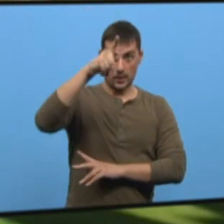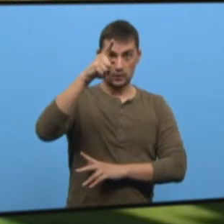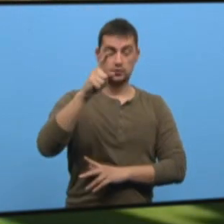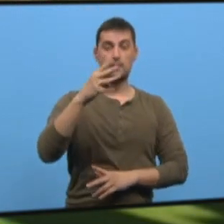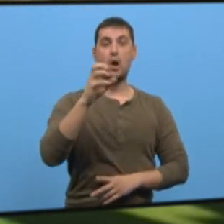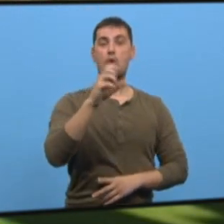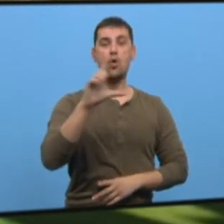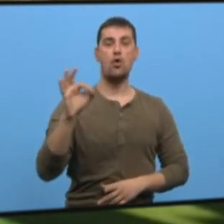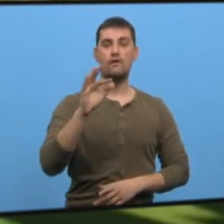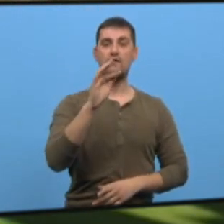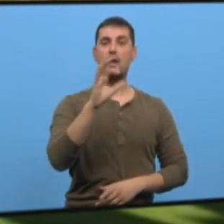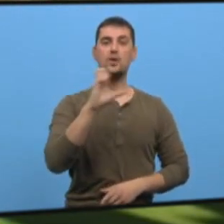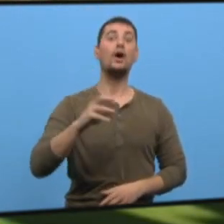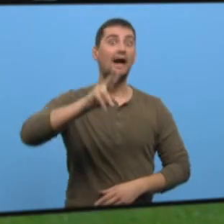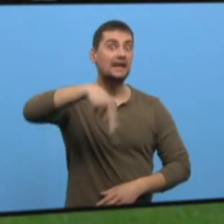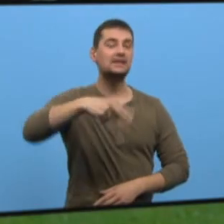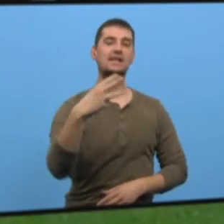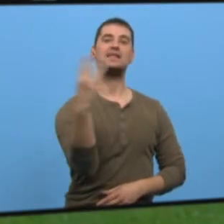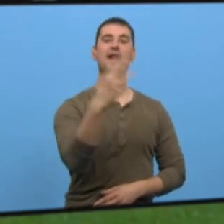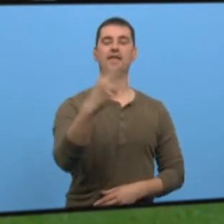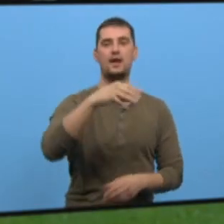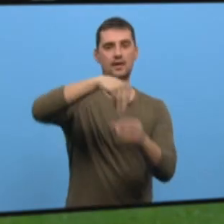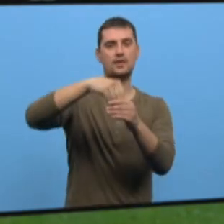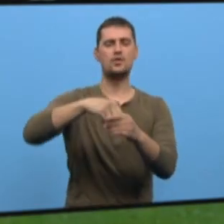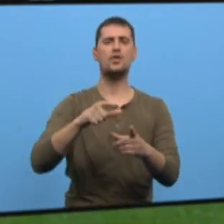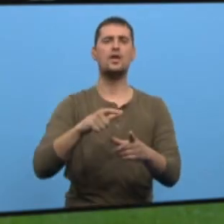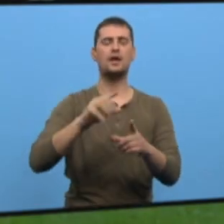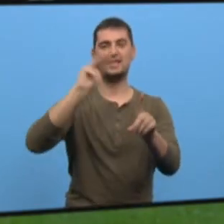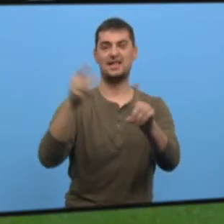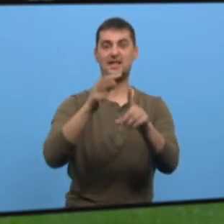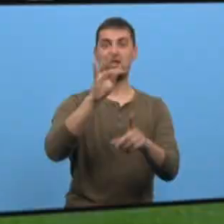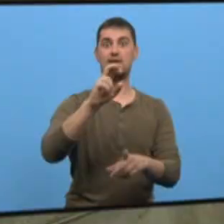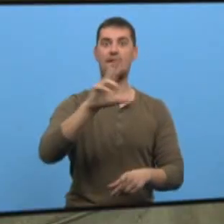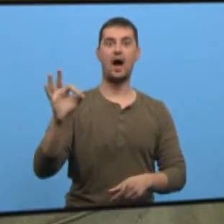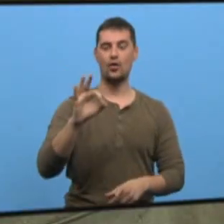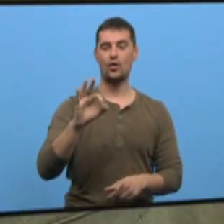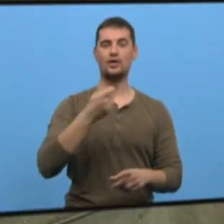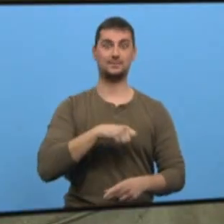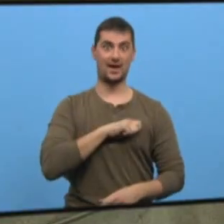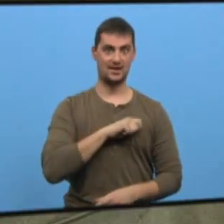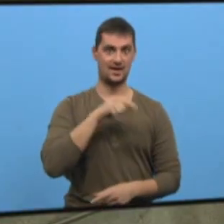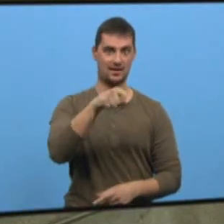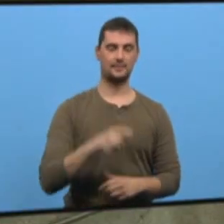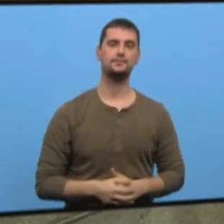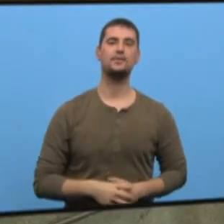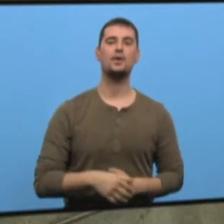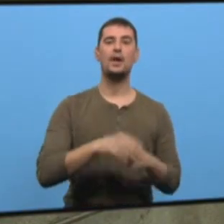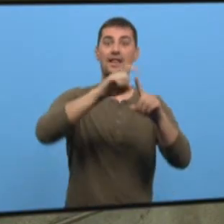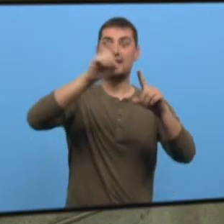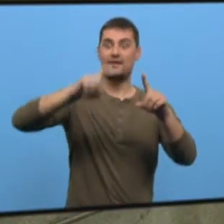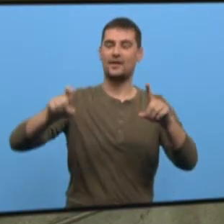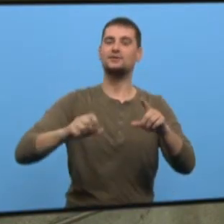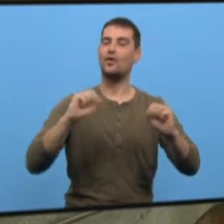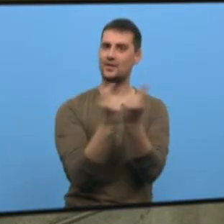terceira de España na clasificación mundial dos lugares recomendados Polo portal de viaxes tribago cifras oficiis